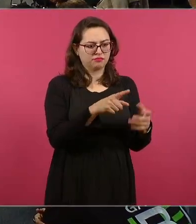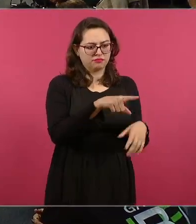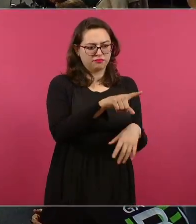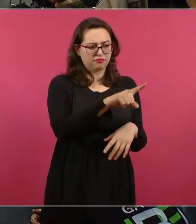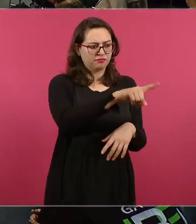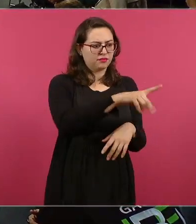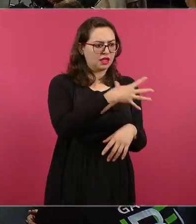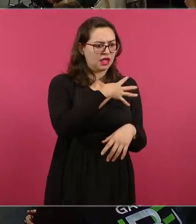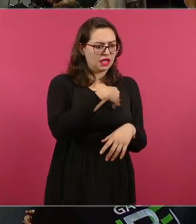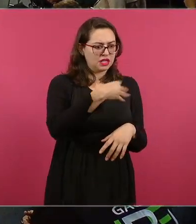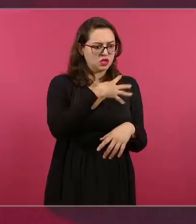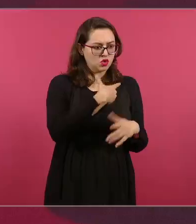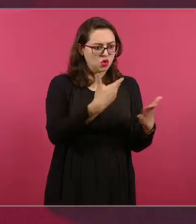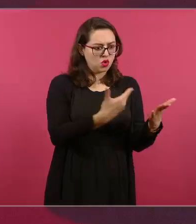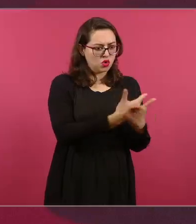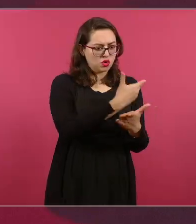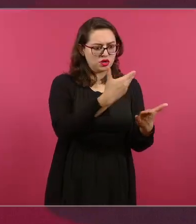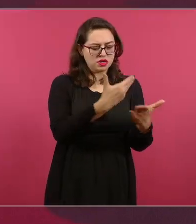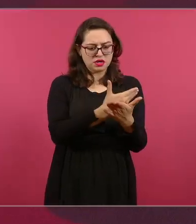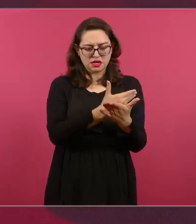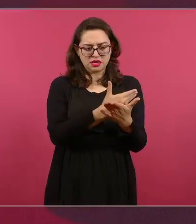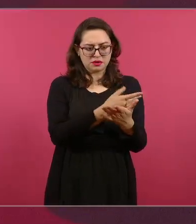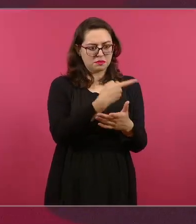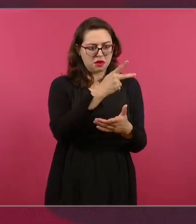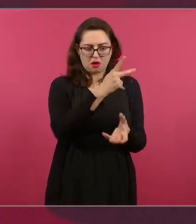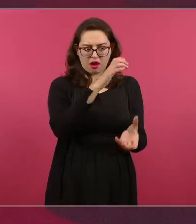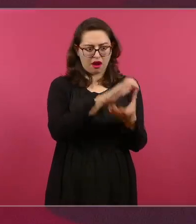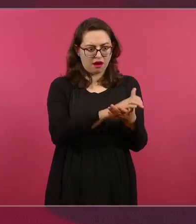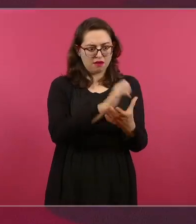a quienes nacen